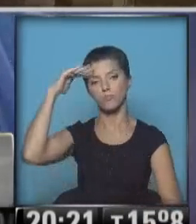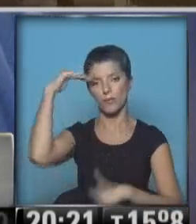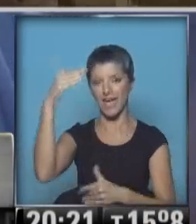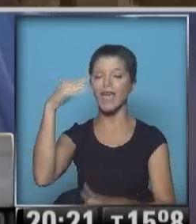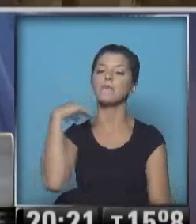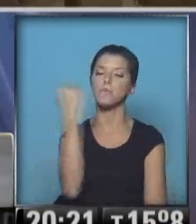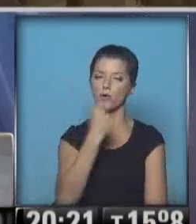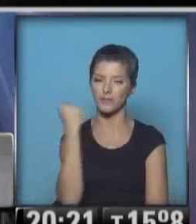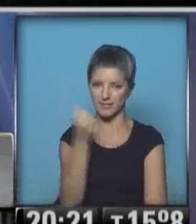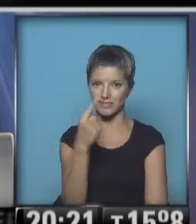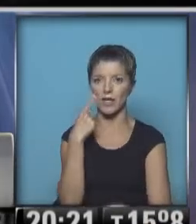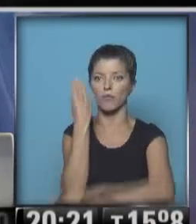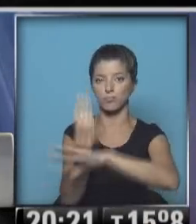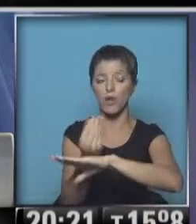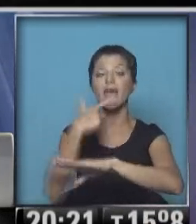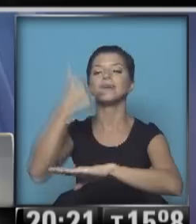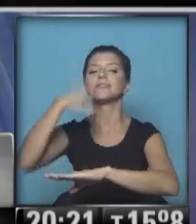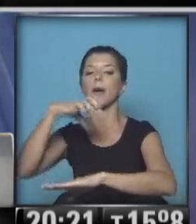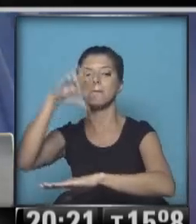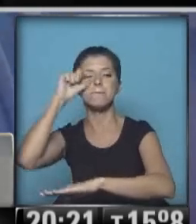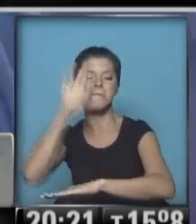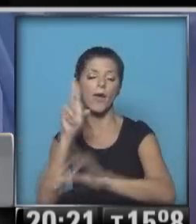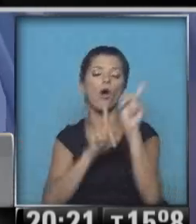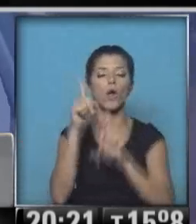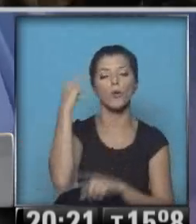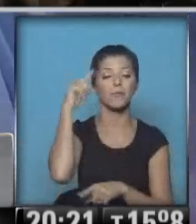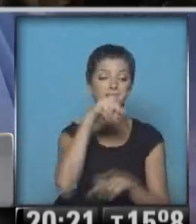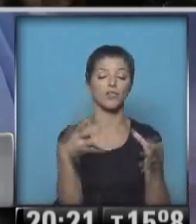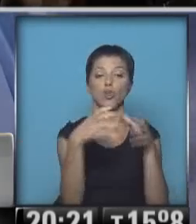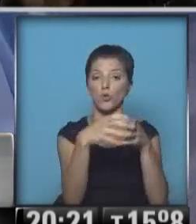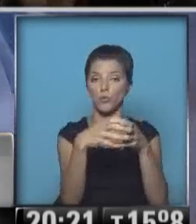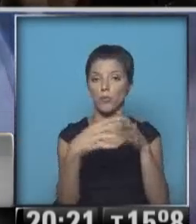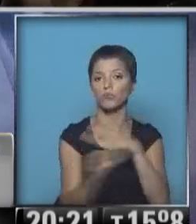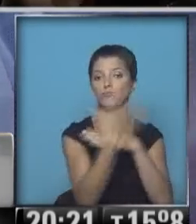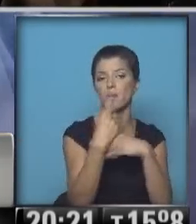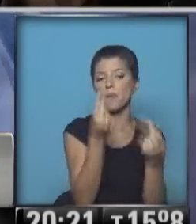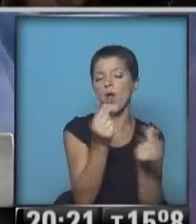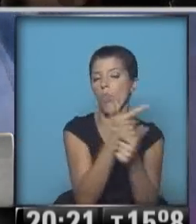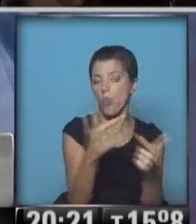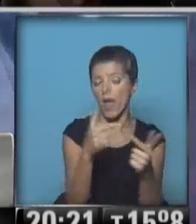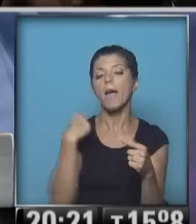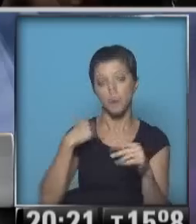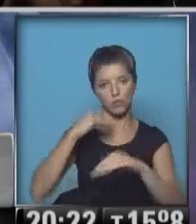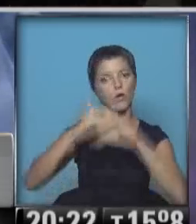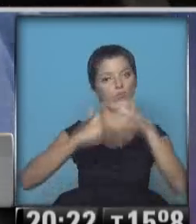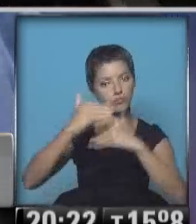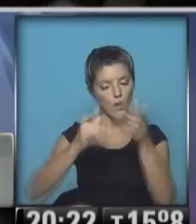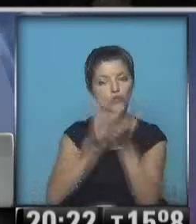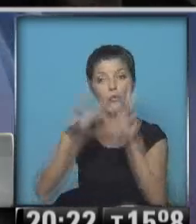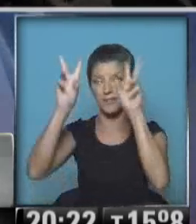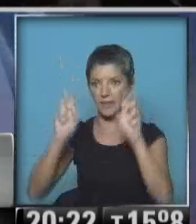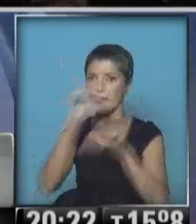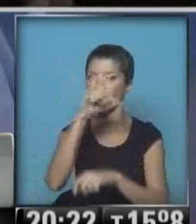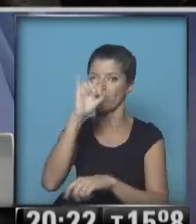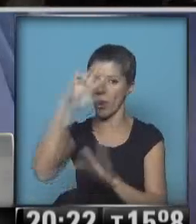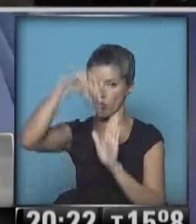importante Por más que muchos piensen que estos organismos regionales no tienen sentido se Está avanzando se Está avanzando con el tema del banco del sur